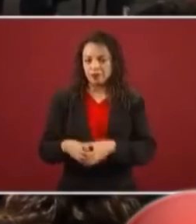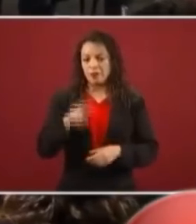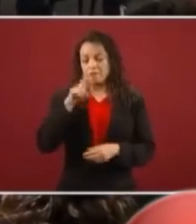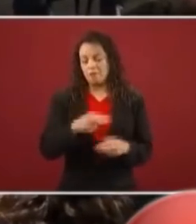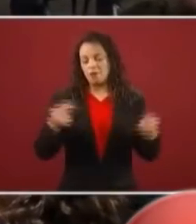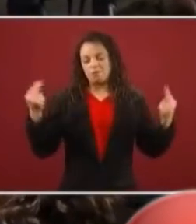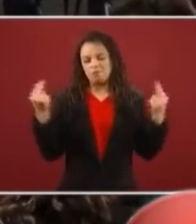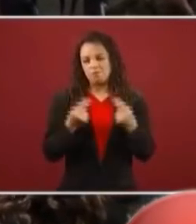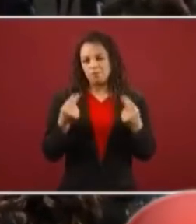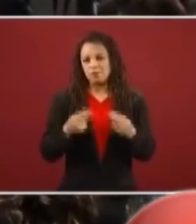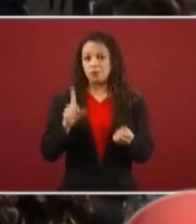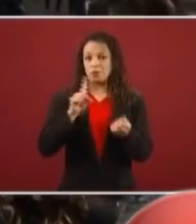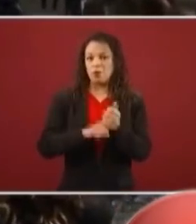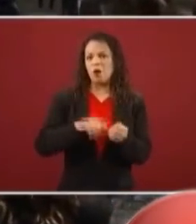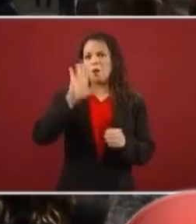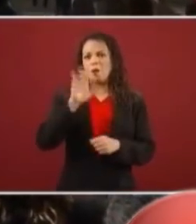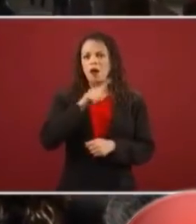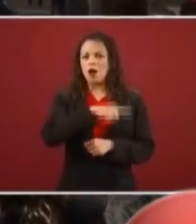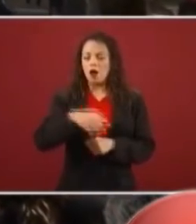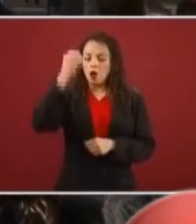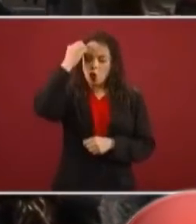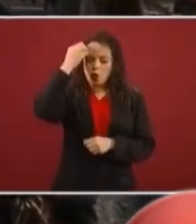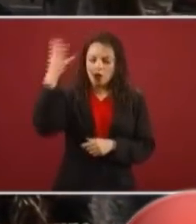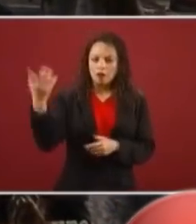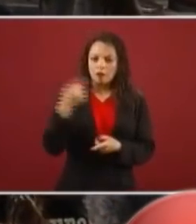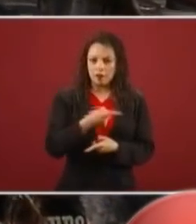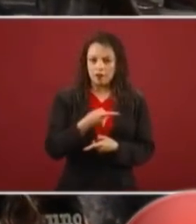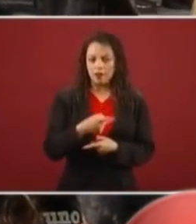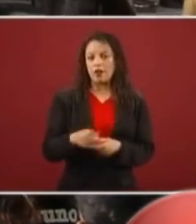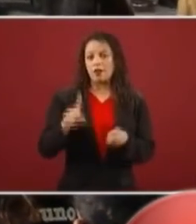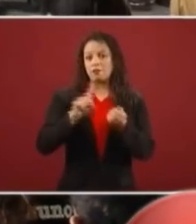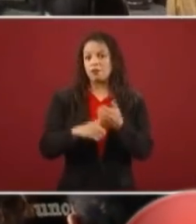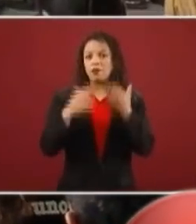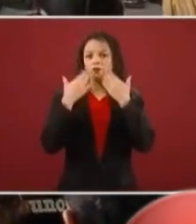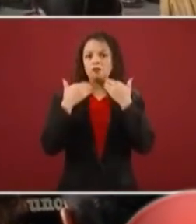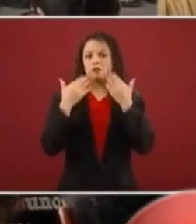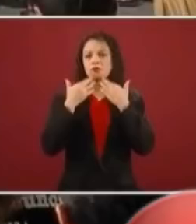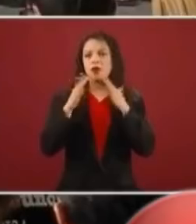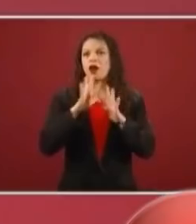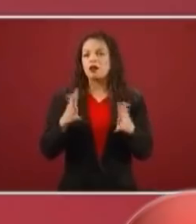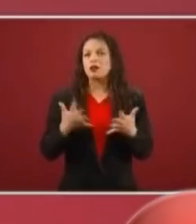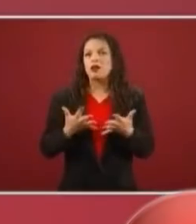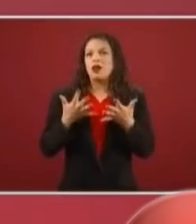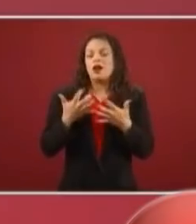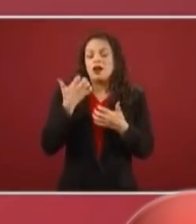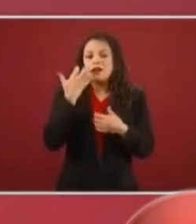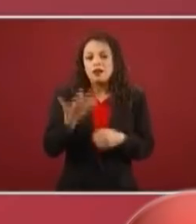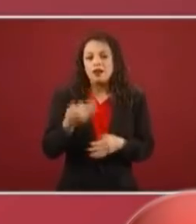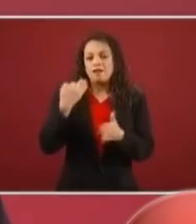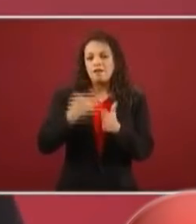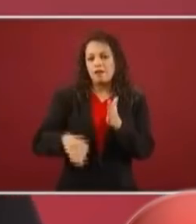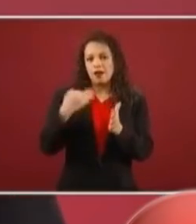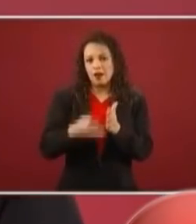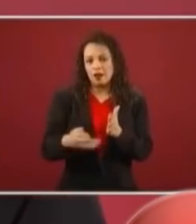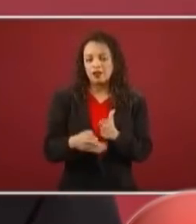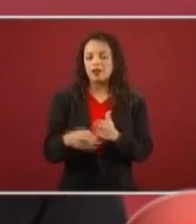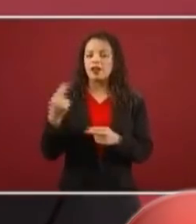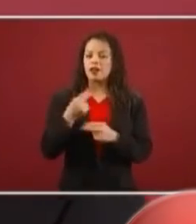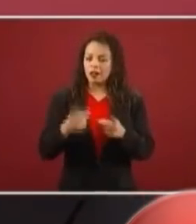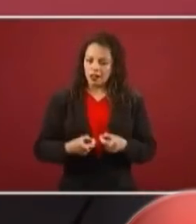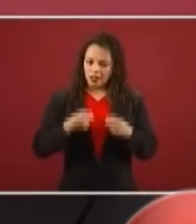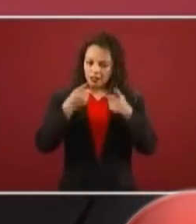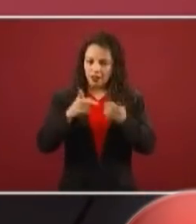olvidada, más discriminada, aquella que ha perdido la esperanza, y tenemos la obligación de devolverles la